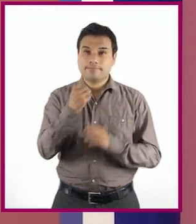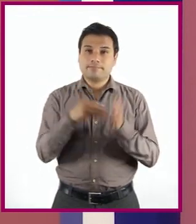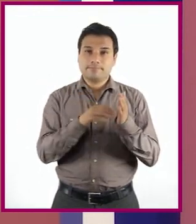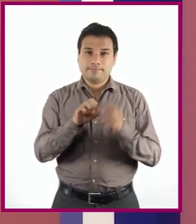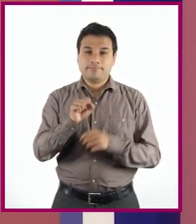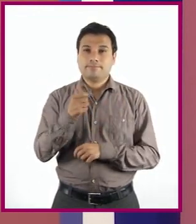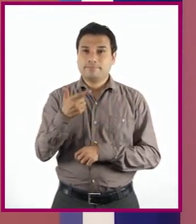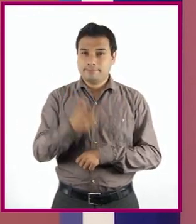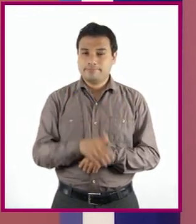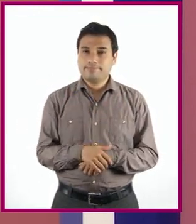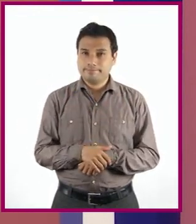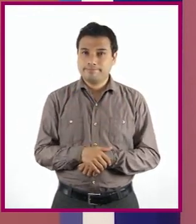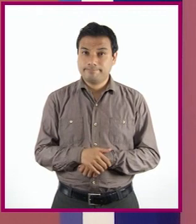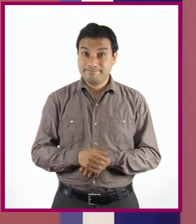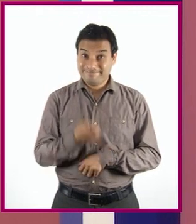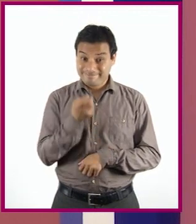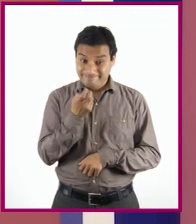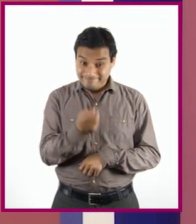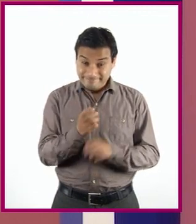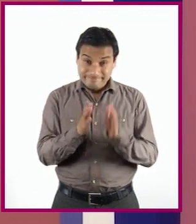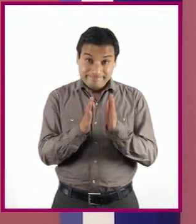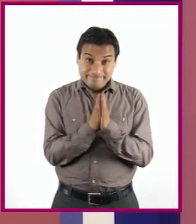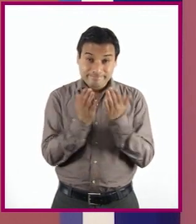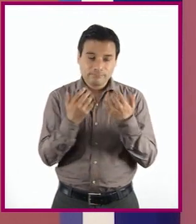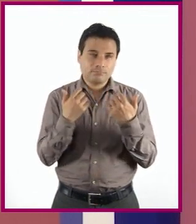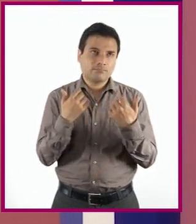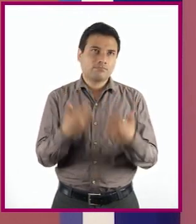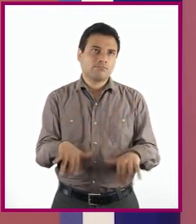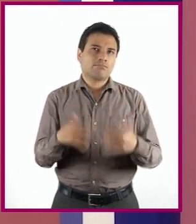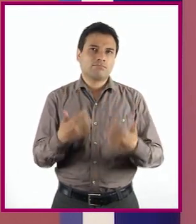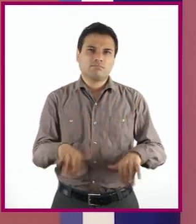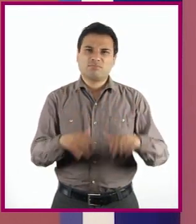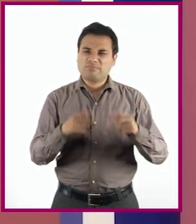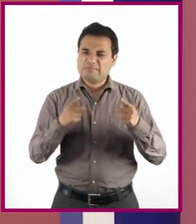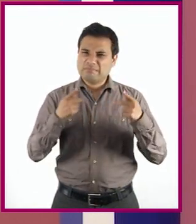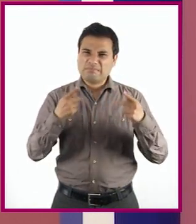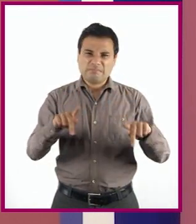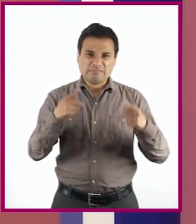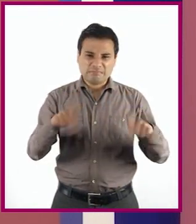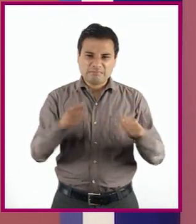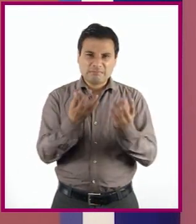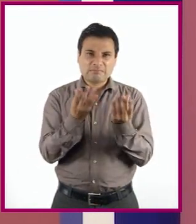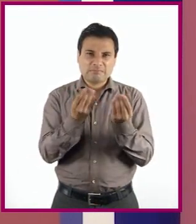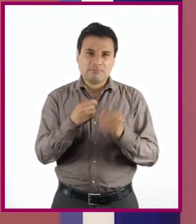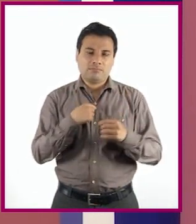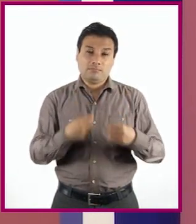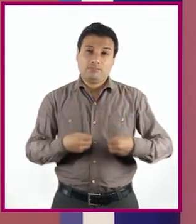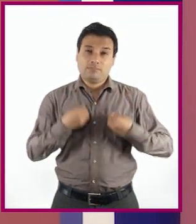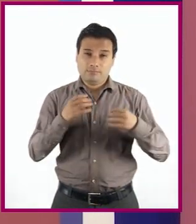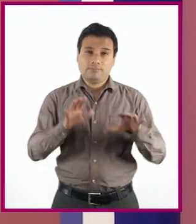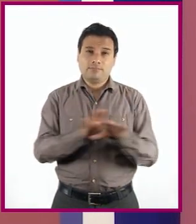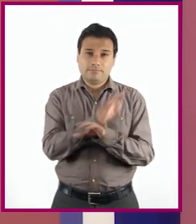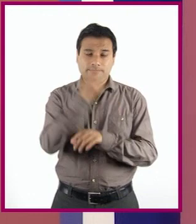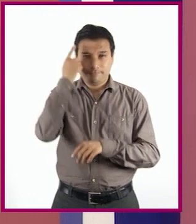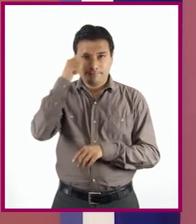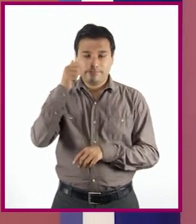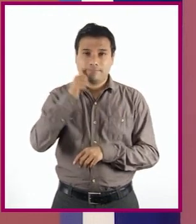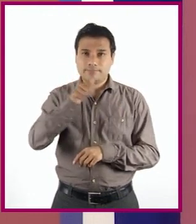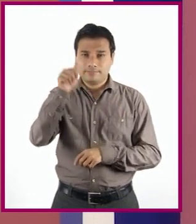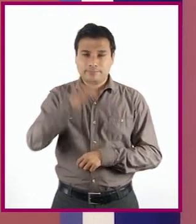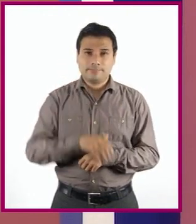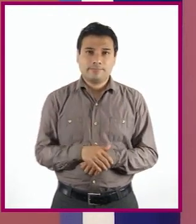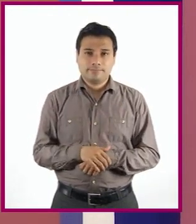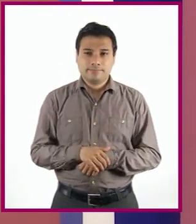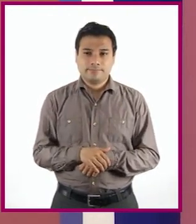1967, convirtiéndose en un verdadero fenómeno en ventas, lo cual cambió mi vida para siempre. Sin